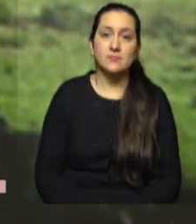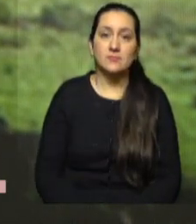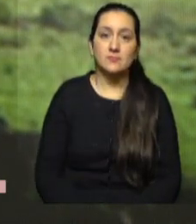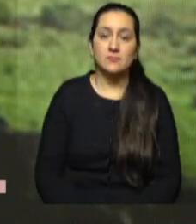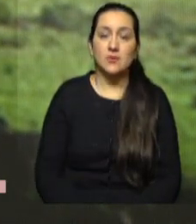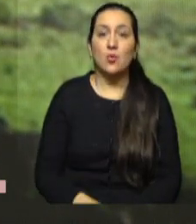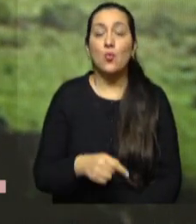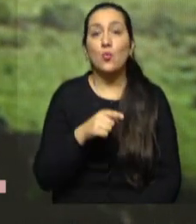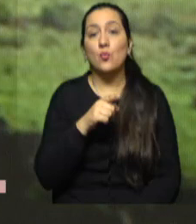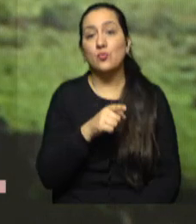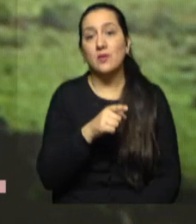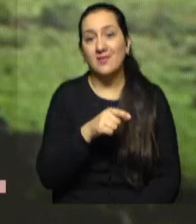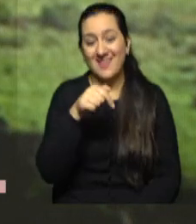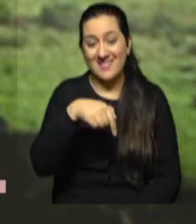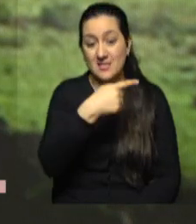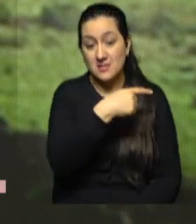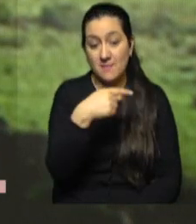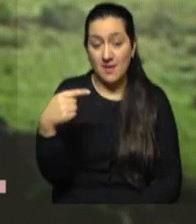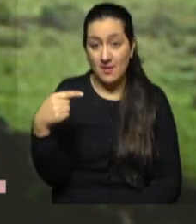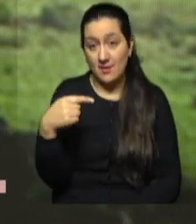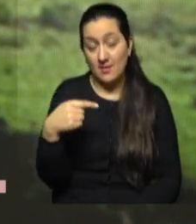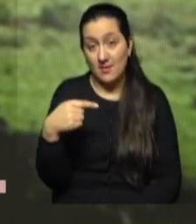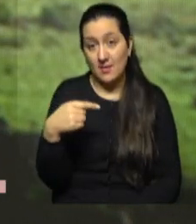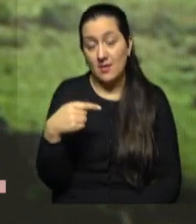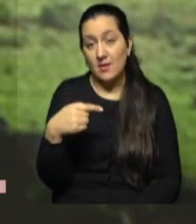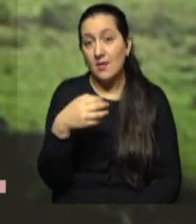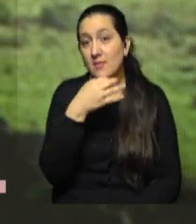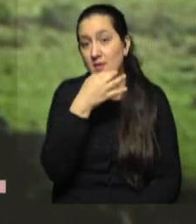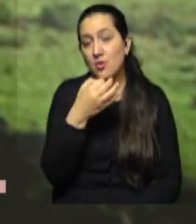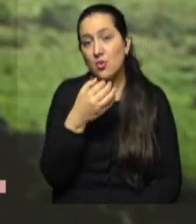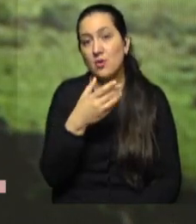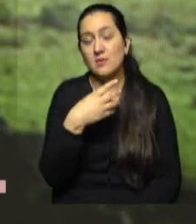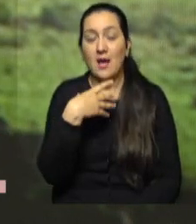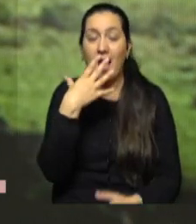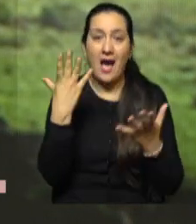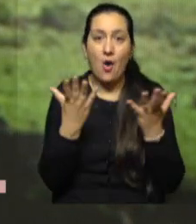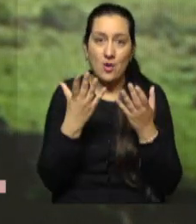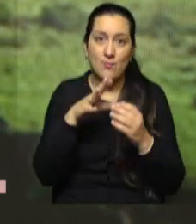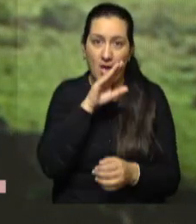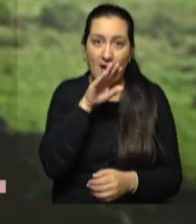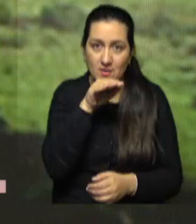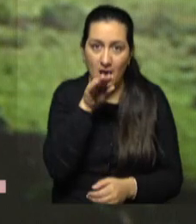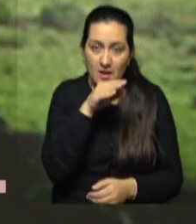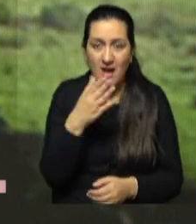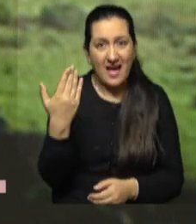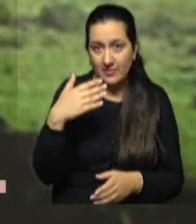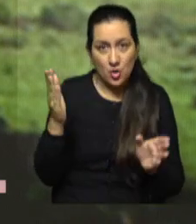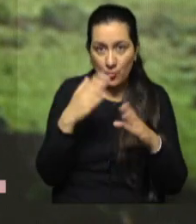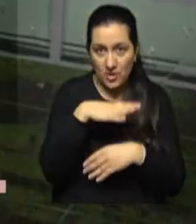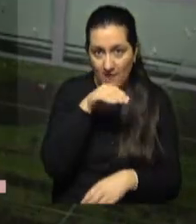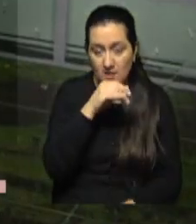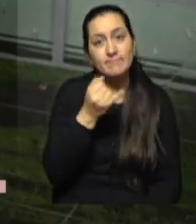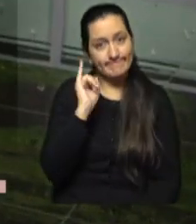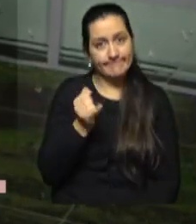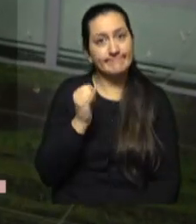es más usted cuando esta semana está saliendo dice Bueno se me saqué la mordaza había una mordaza había una prohibición de hablar completa